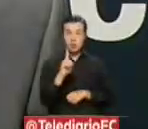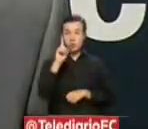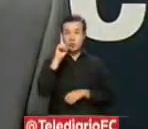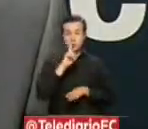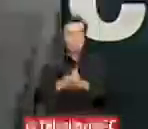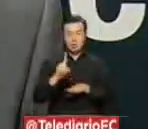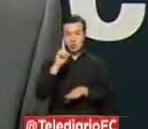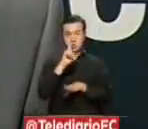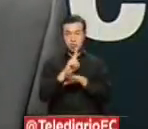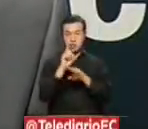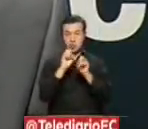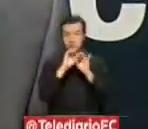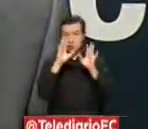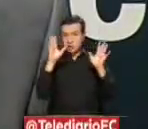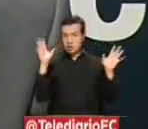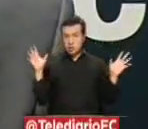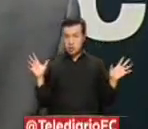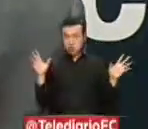director general,